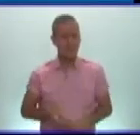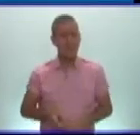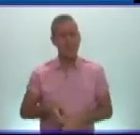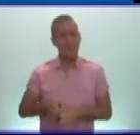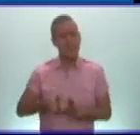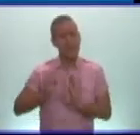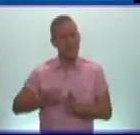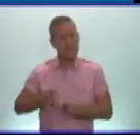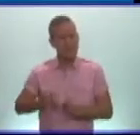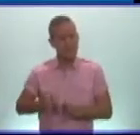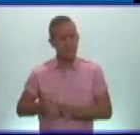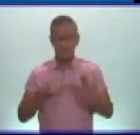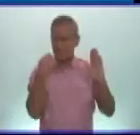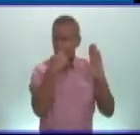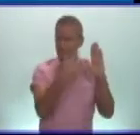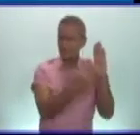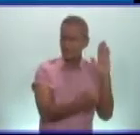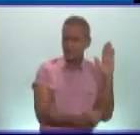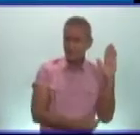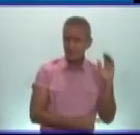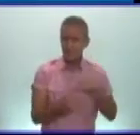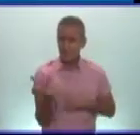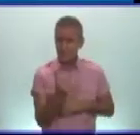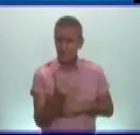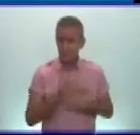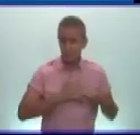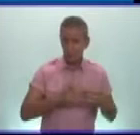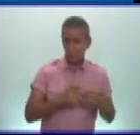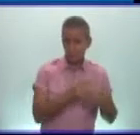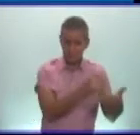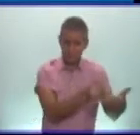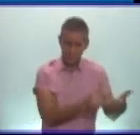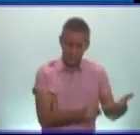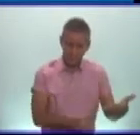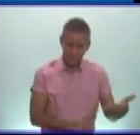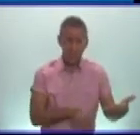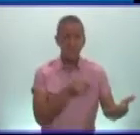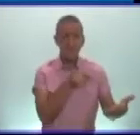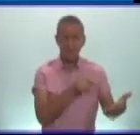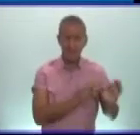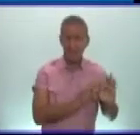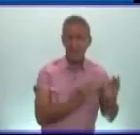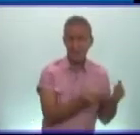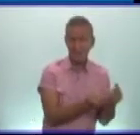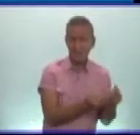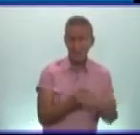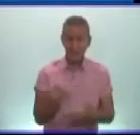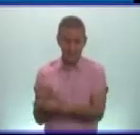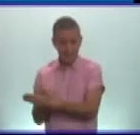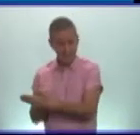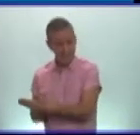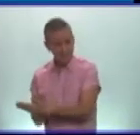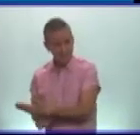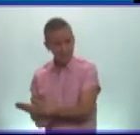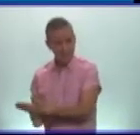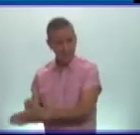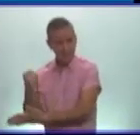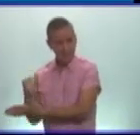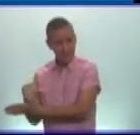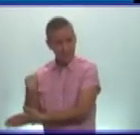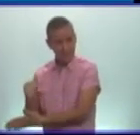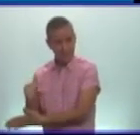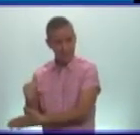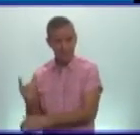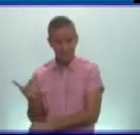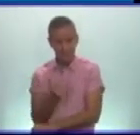conociendo características de los dos tipos de cartas. La carta familiar y la carta oficial.